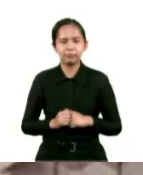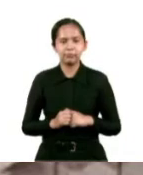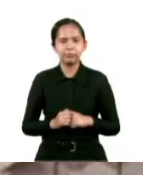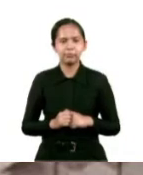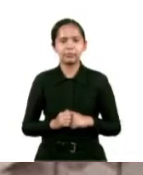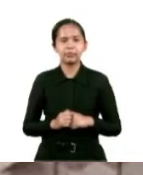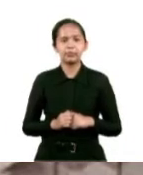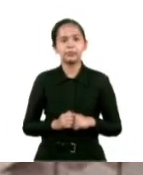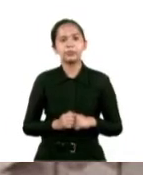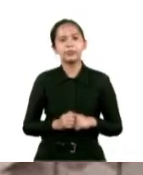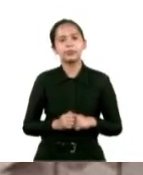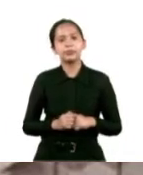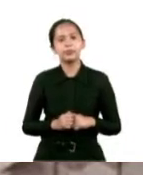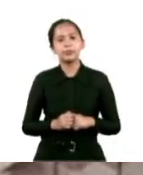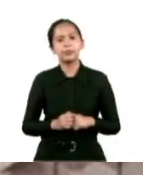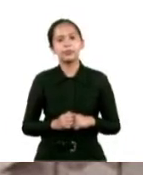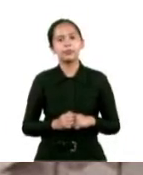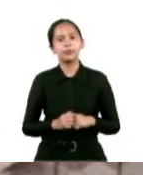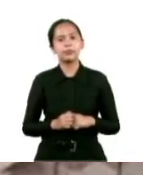Adelante.